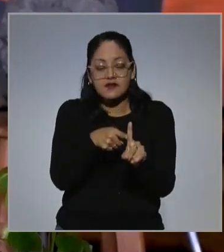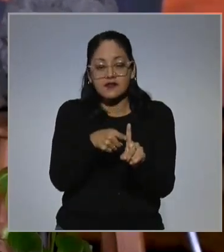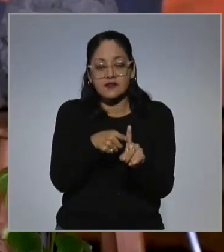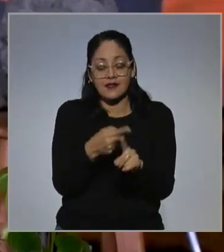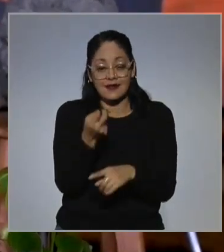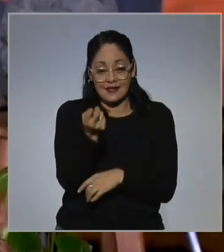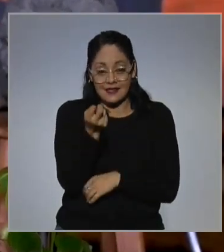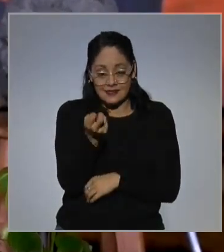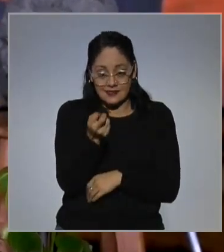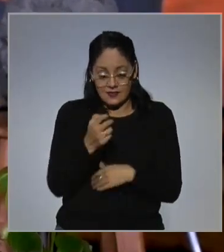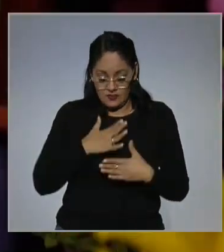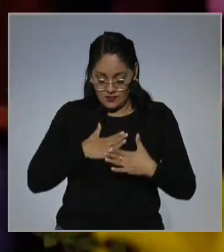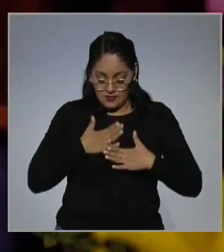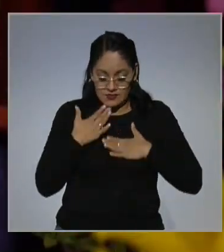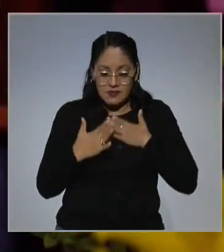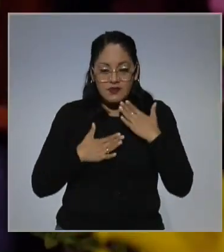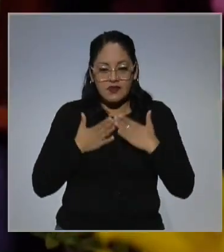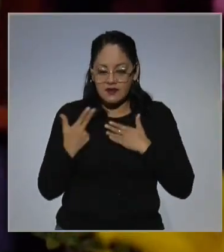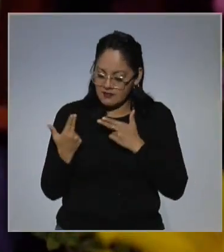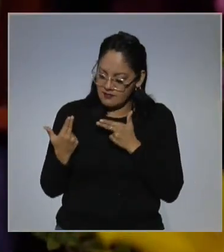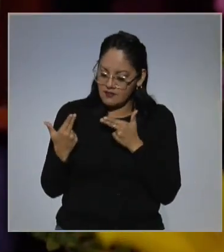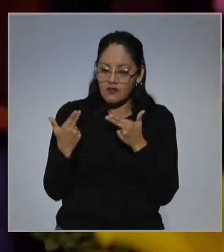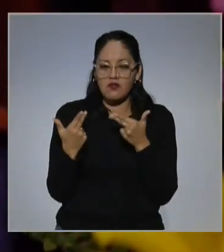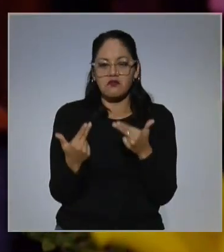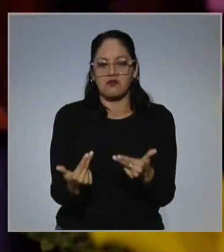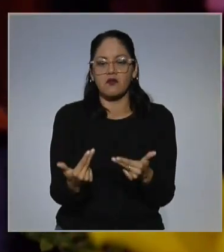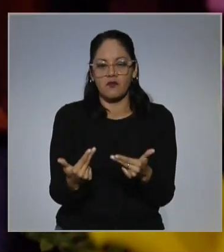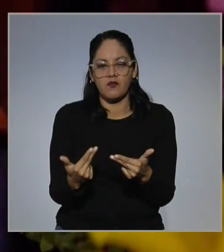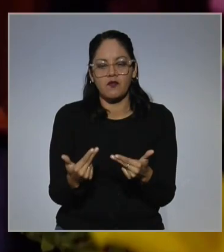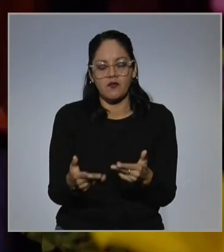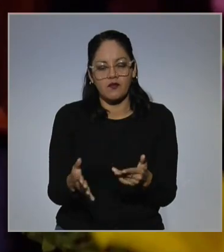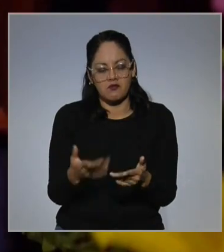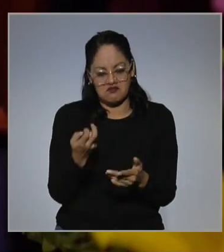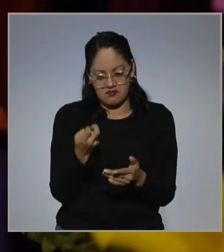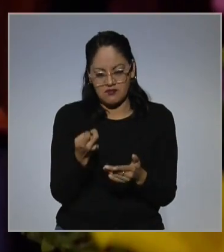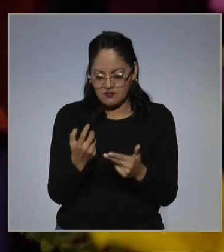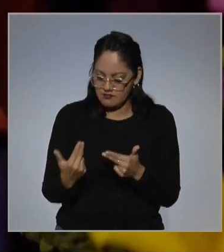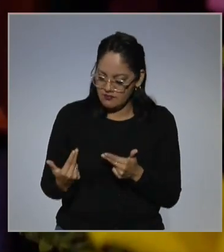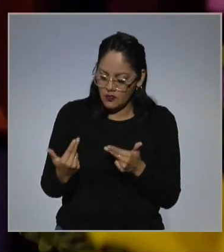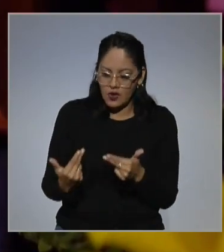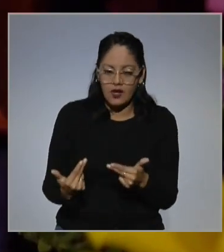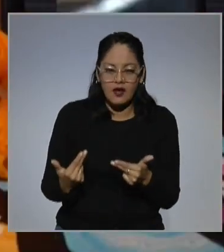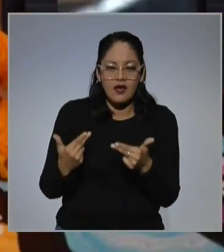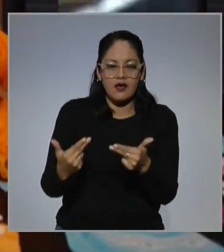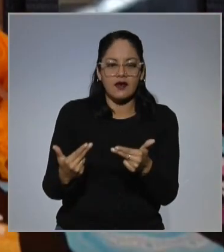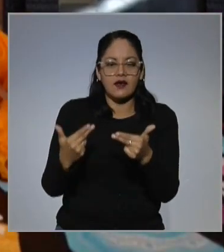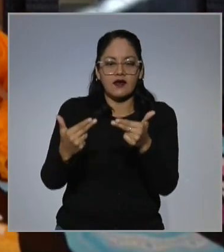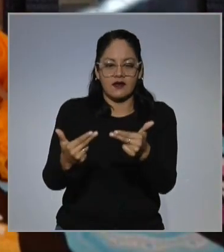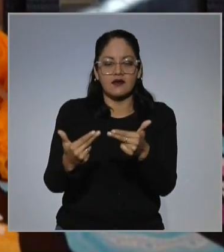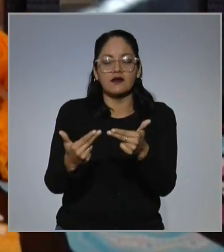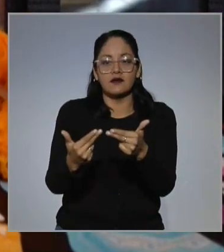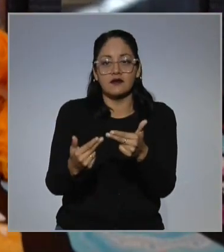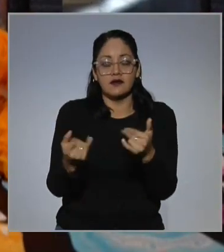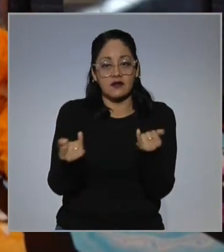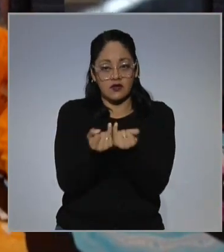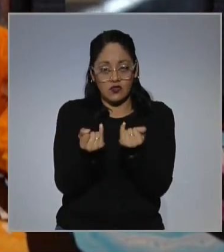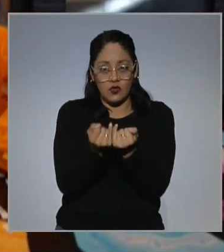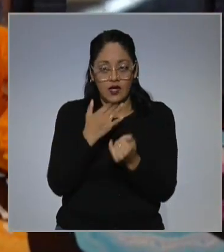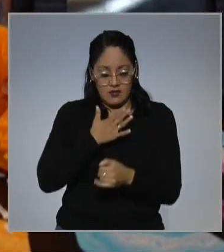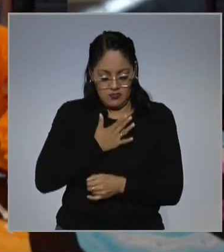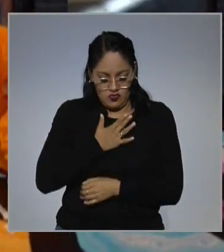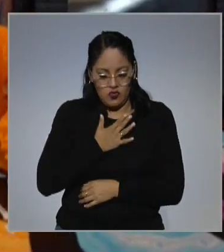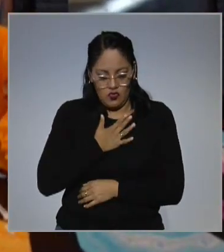y esta celebración fue heredada a través de ellos y fue transmitida. Incluso